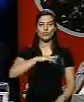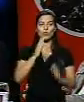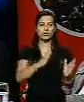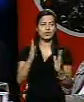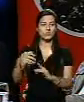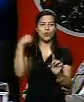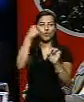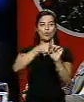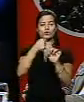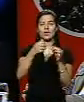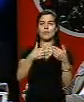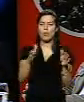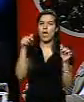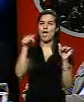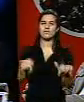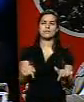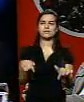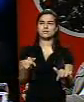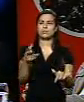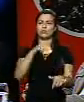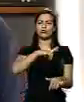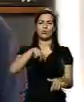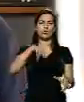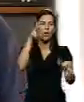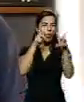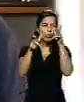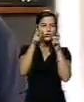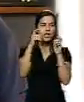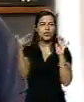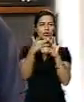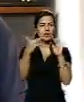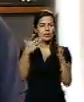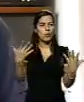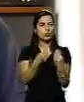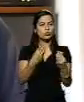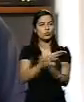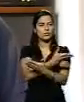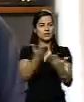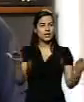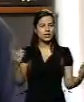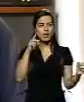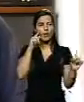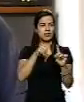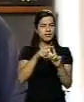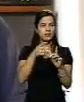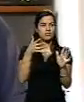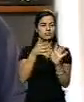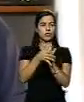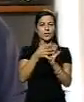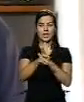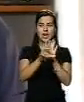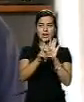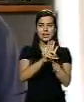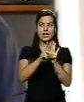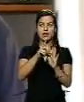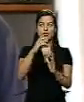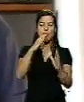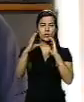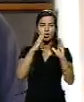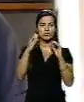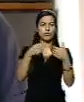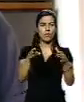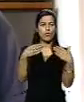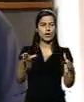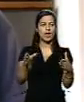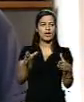popular, estamos acá, bueno, escuchando, interactuando con ustedes en función de lo que es la ley de comunicación popular, un